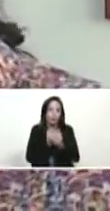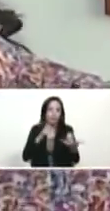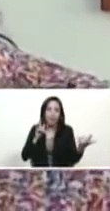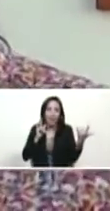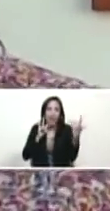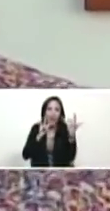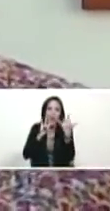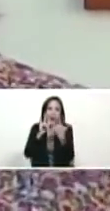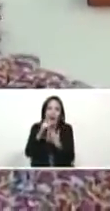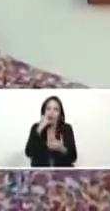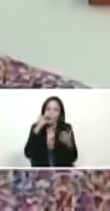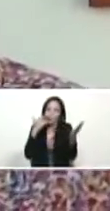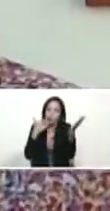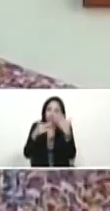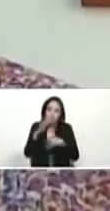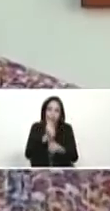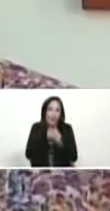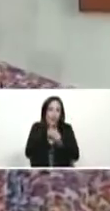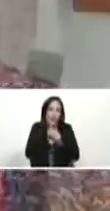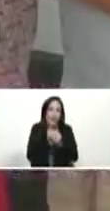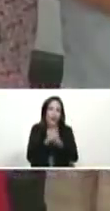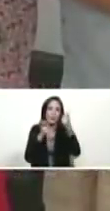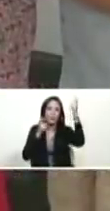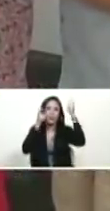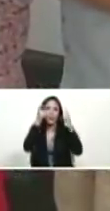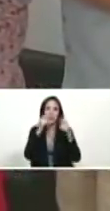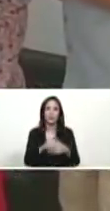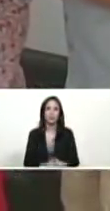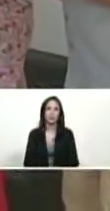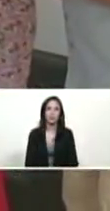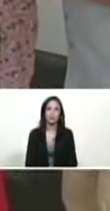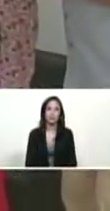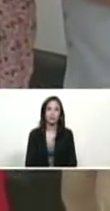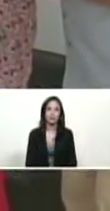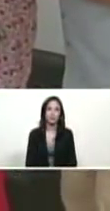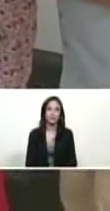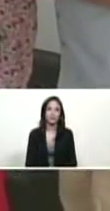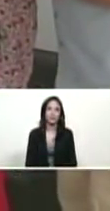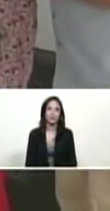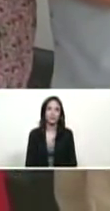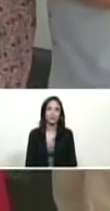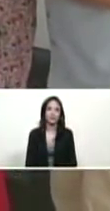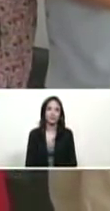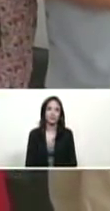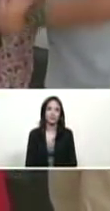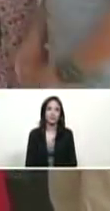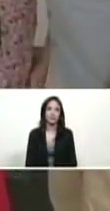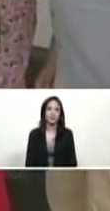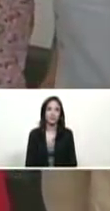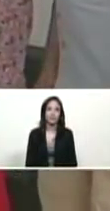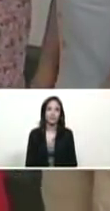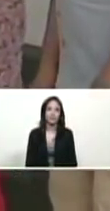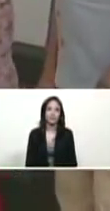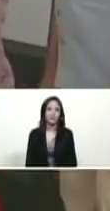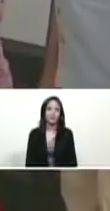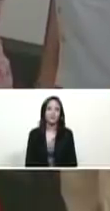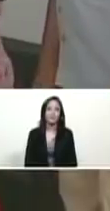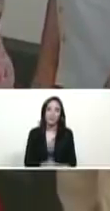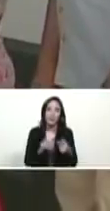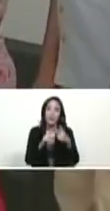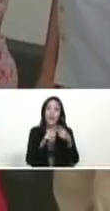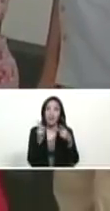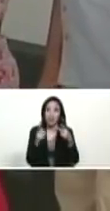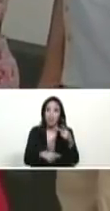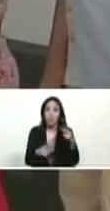para, por siempre, lo amo, al igual que usted, que lo amo. Seguidamente le voy a dar las gracias